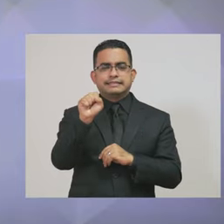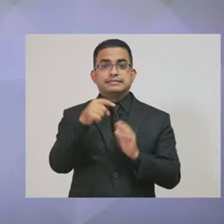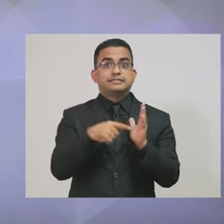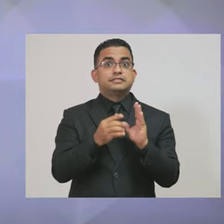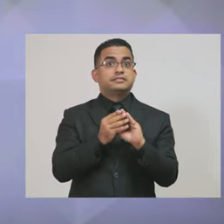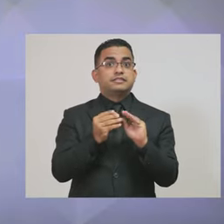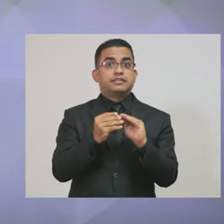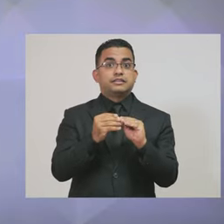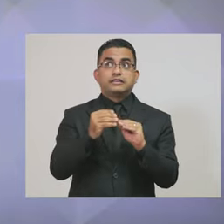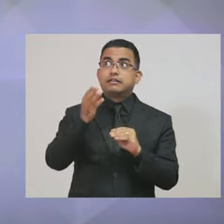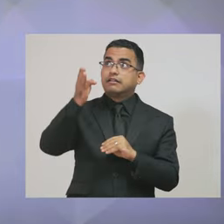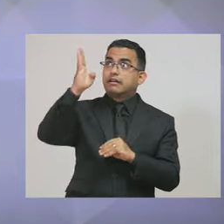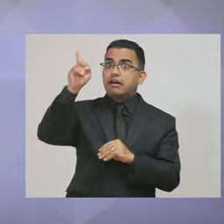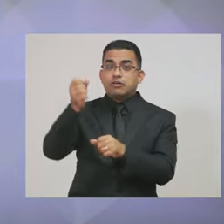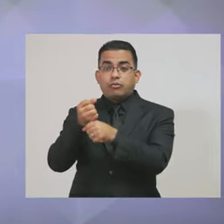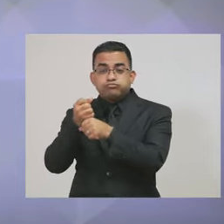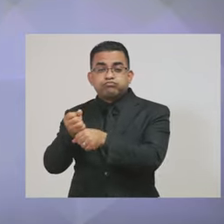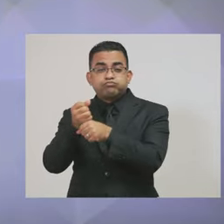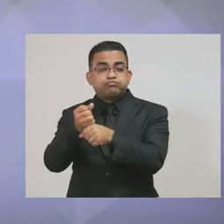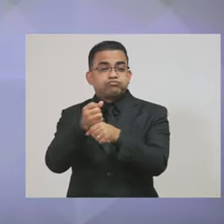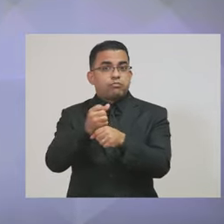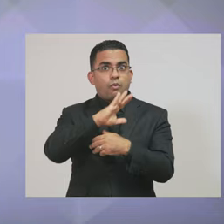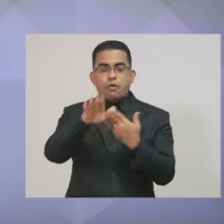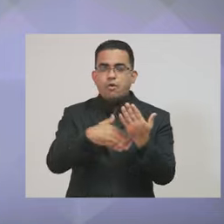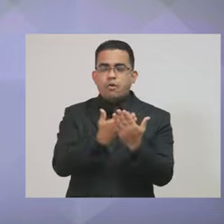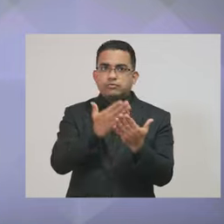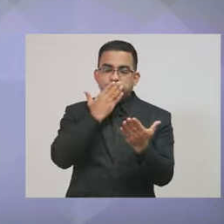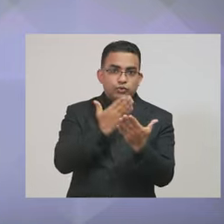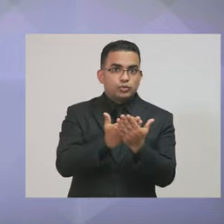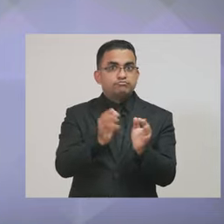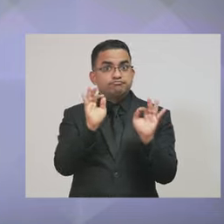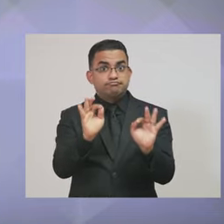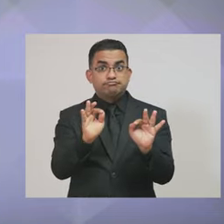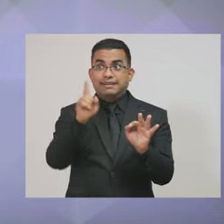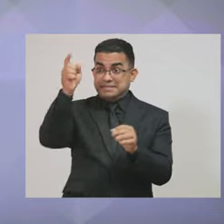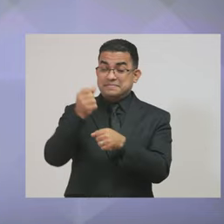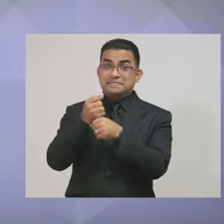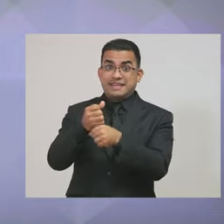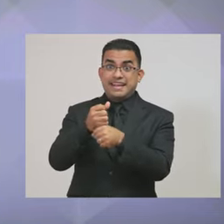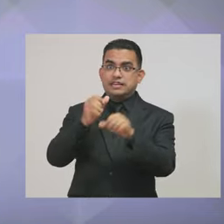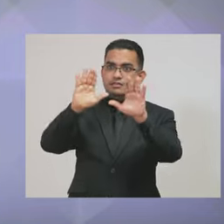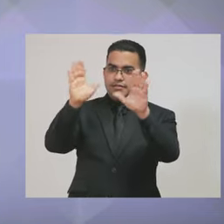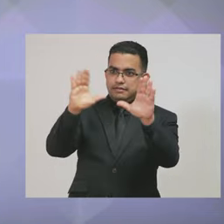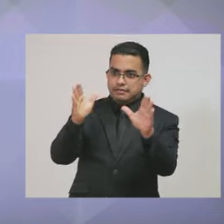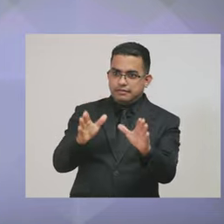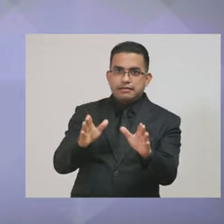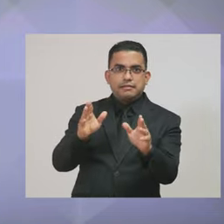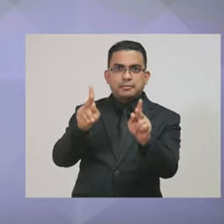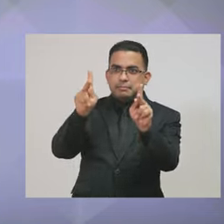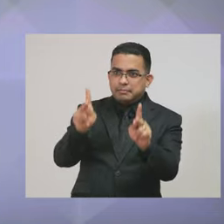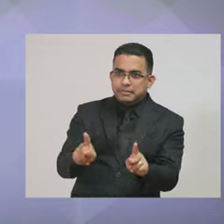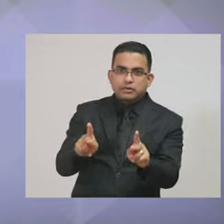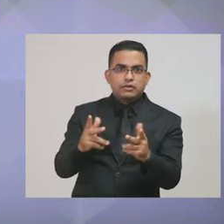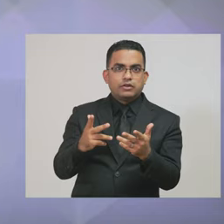del libro del génesis pero nos dice que todo lo que dios iba haciendo y creando era bueno cuando crea